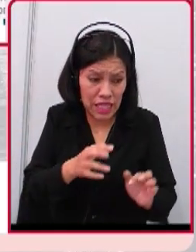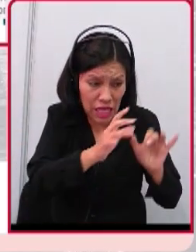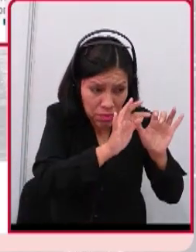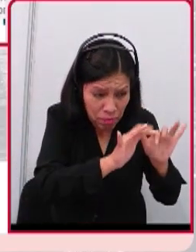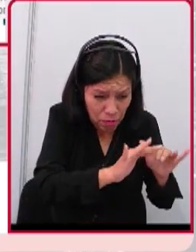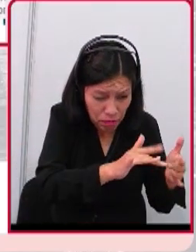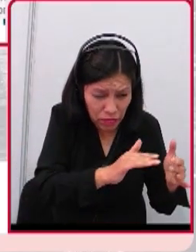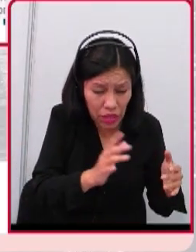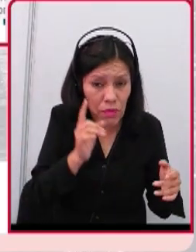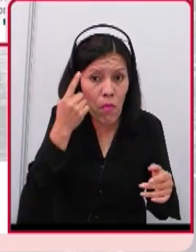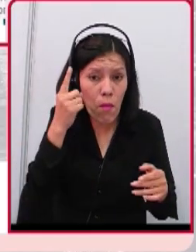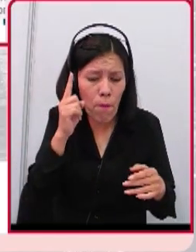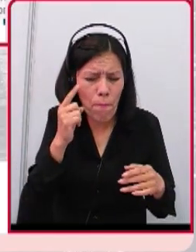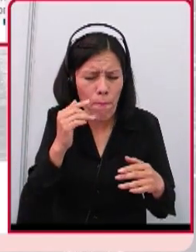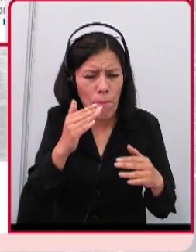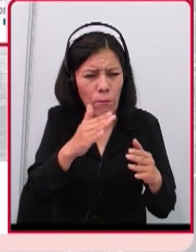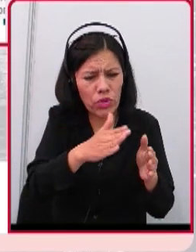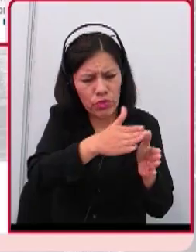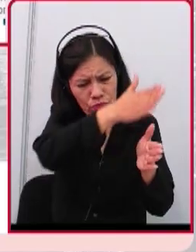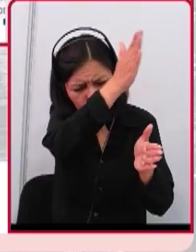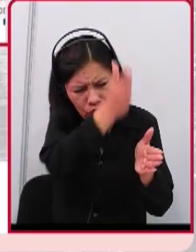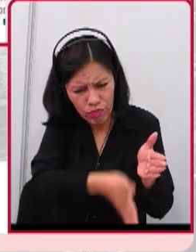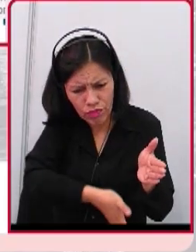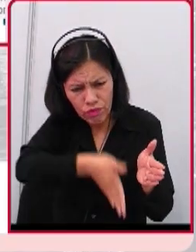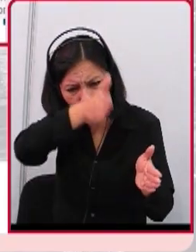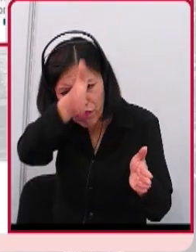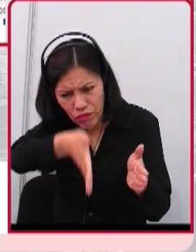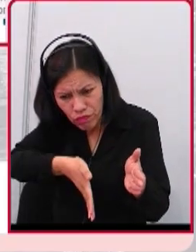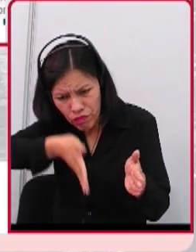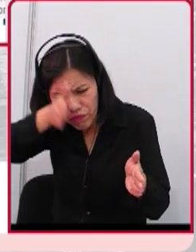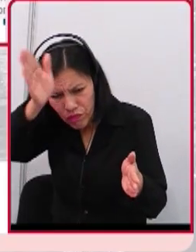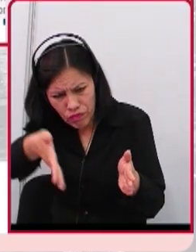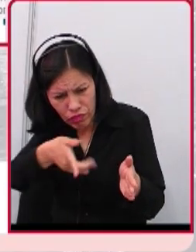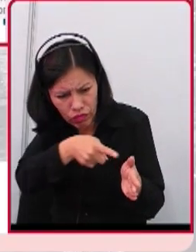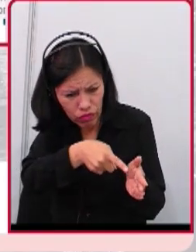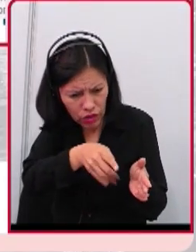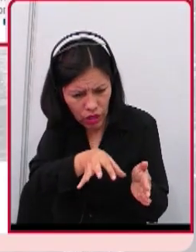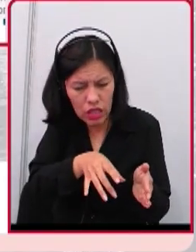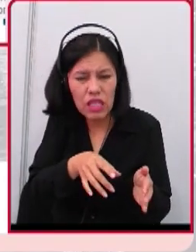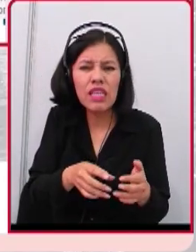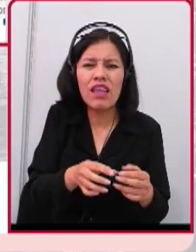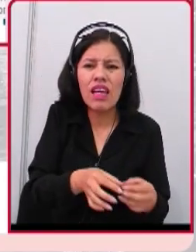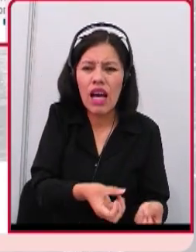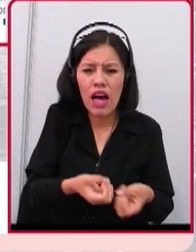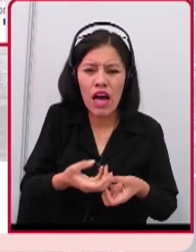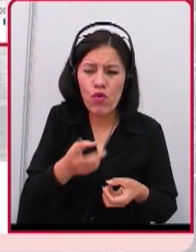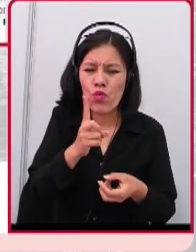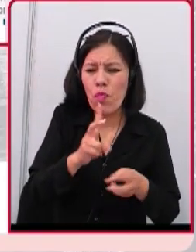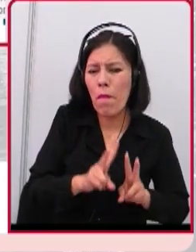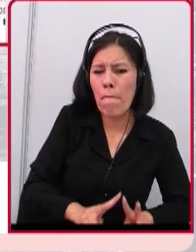asigna por paneles y toma un valor único bastante,